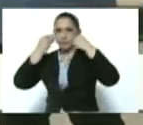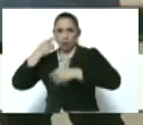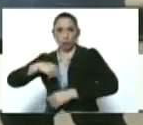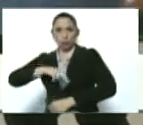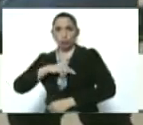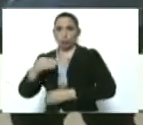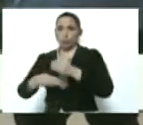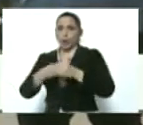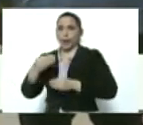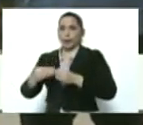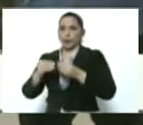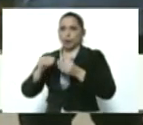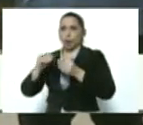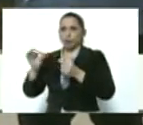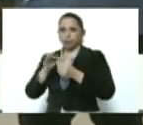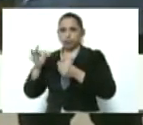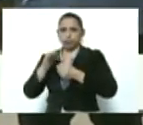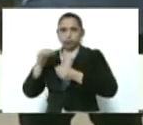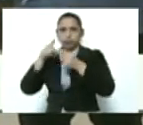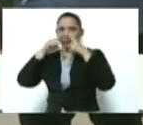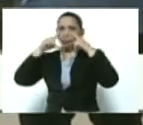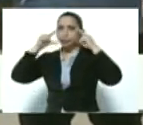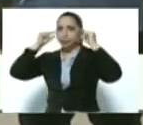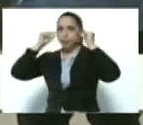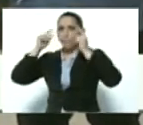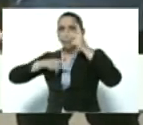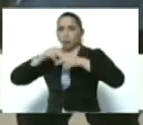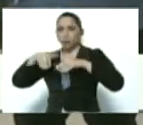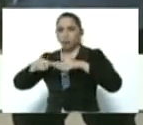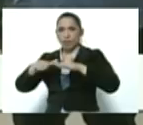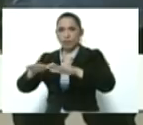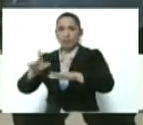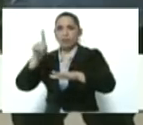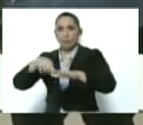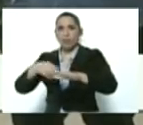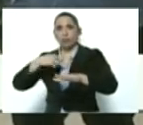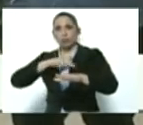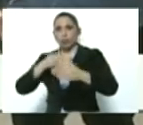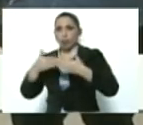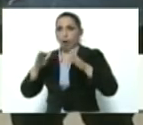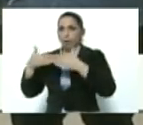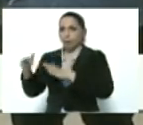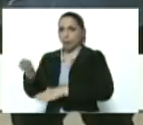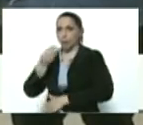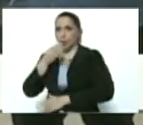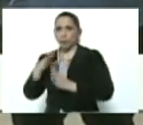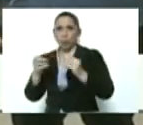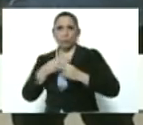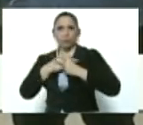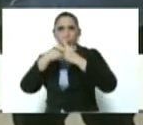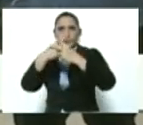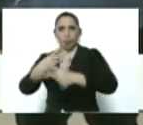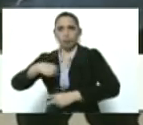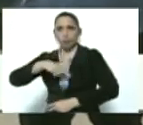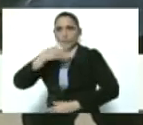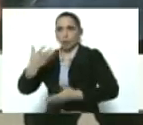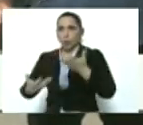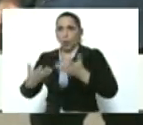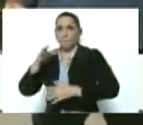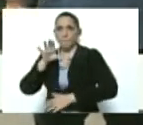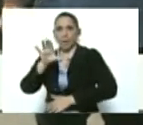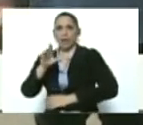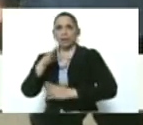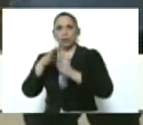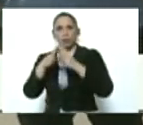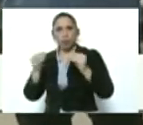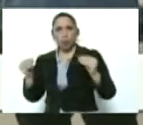realizado tapaboca en nuestra empresa de producción textil hemos activado los comedores con todo el voluntariado de nuestras cocineras de la patria